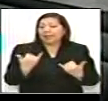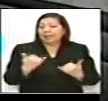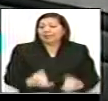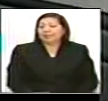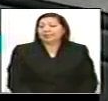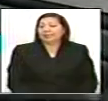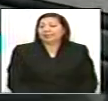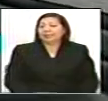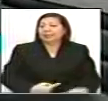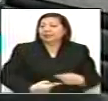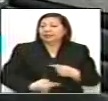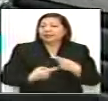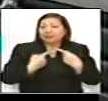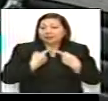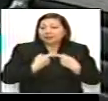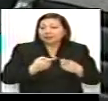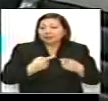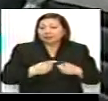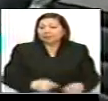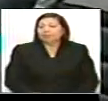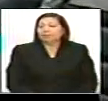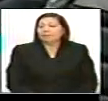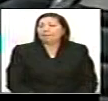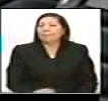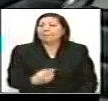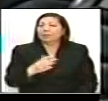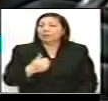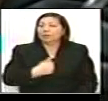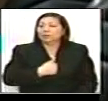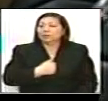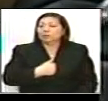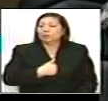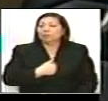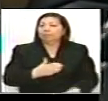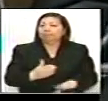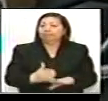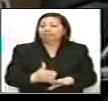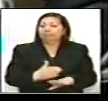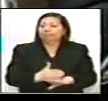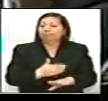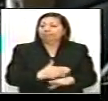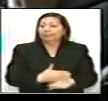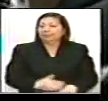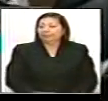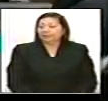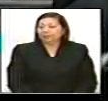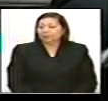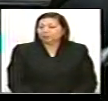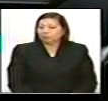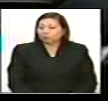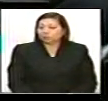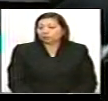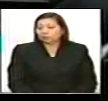y proveer esta información para su propio desarrollo, ¿no?